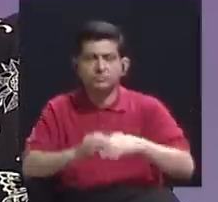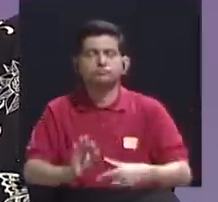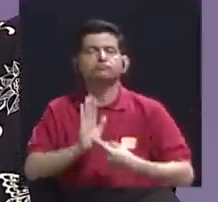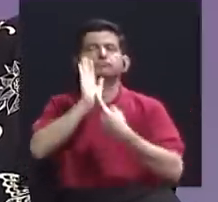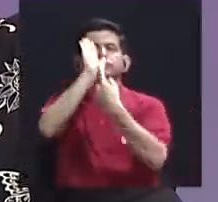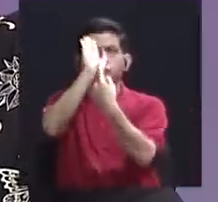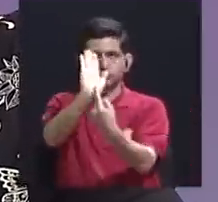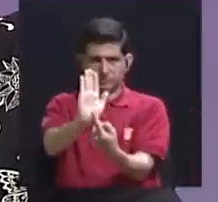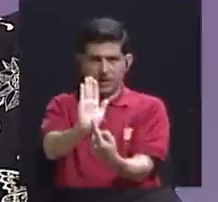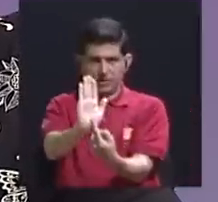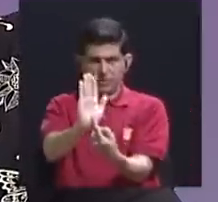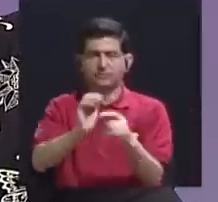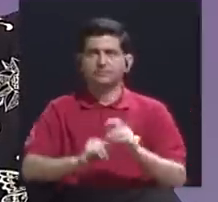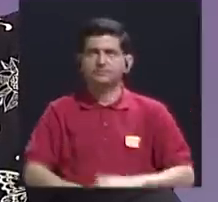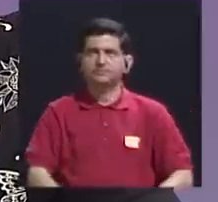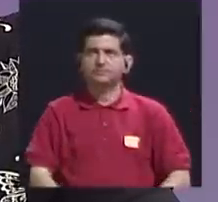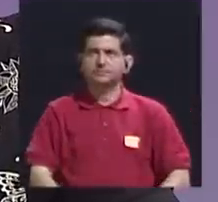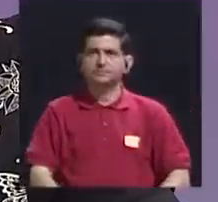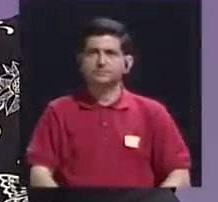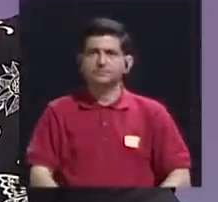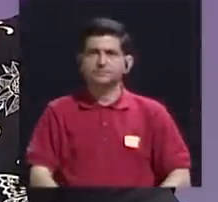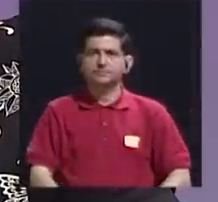presentarlo y